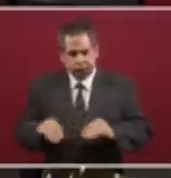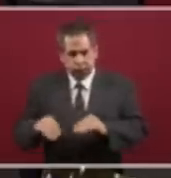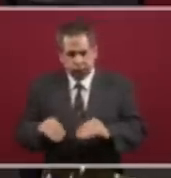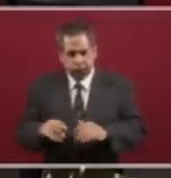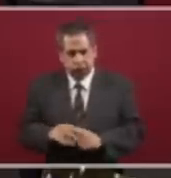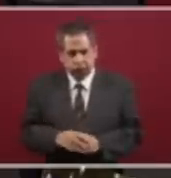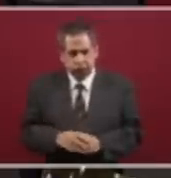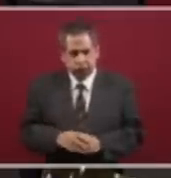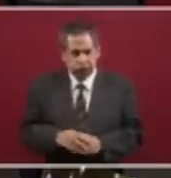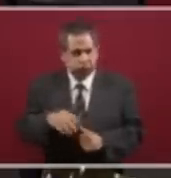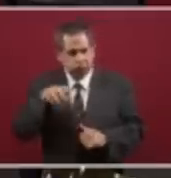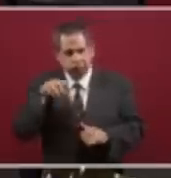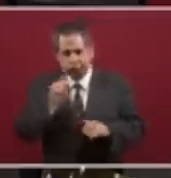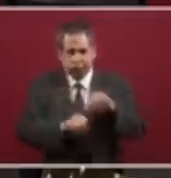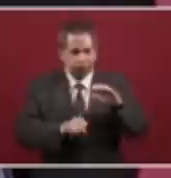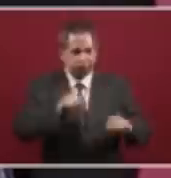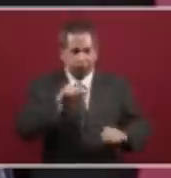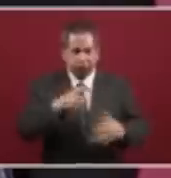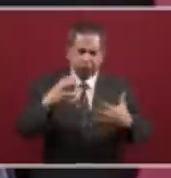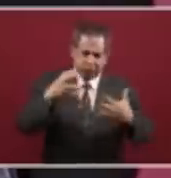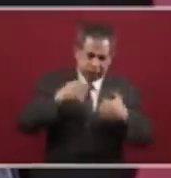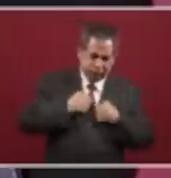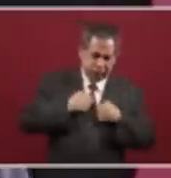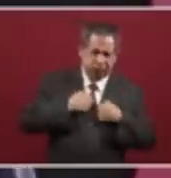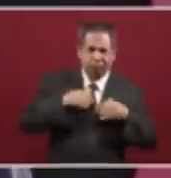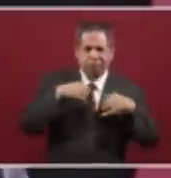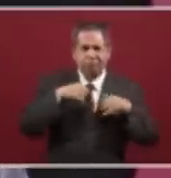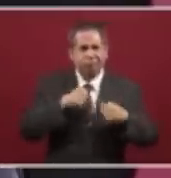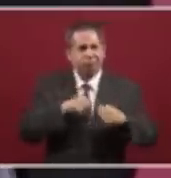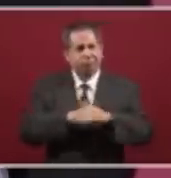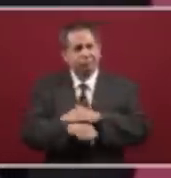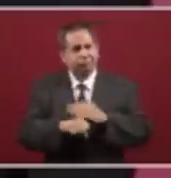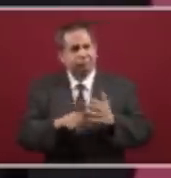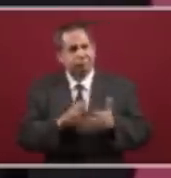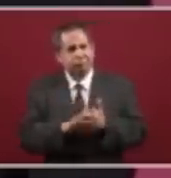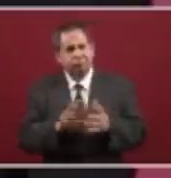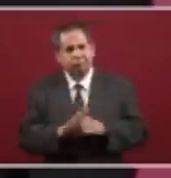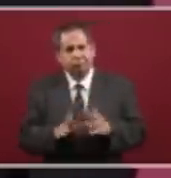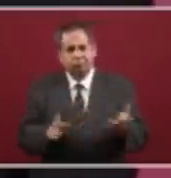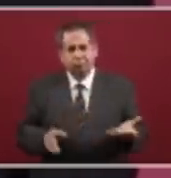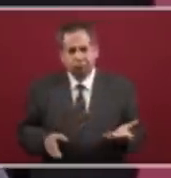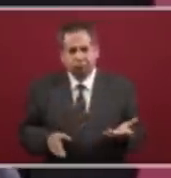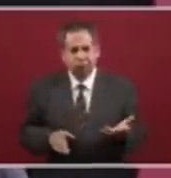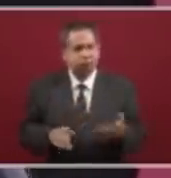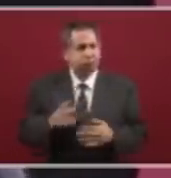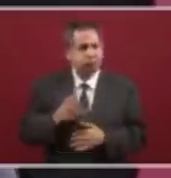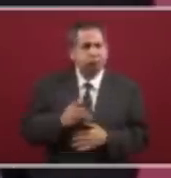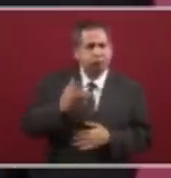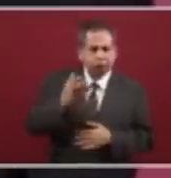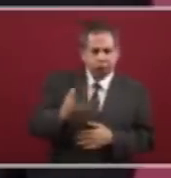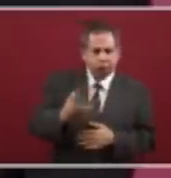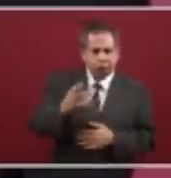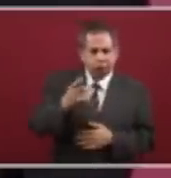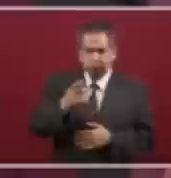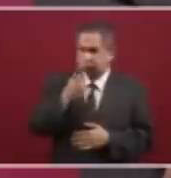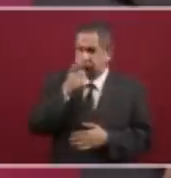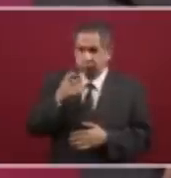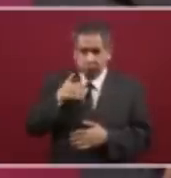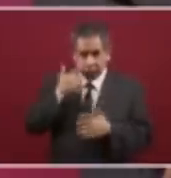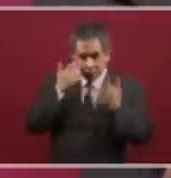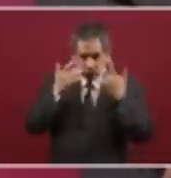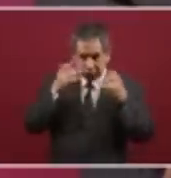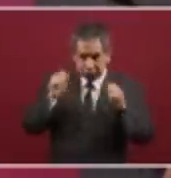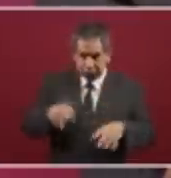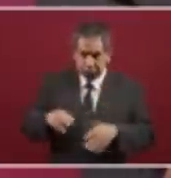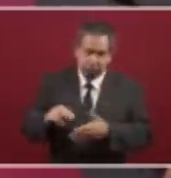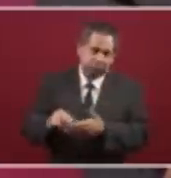las detenciones de nosotros y teniendo en cuenta que tenía como rectificar la solicitud y que quedara firme tuve